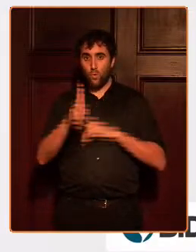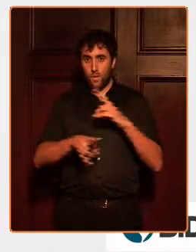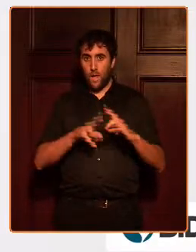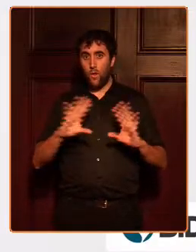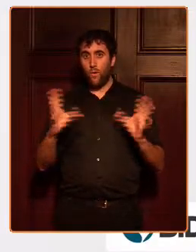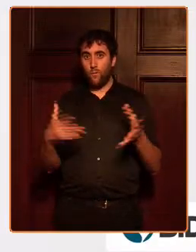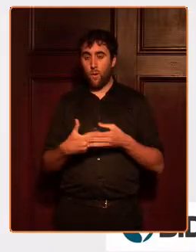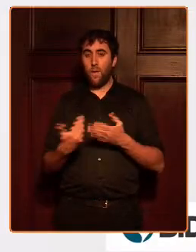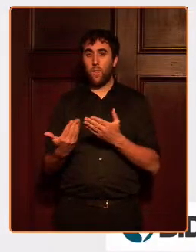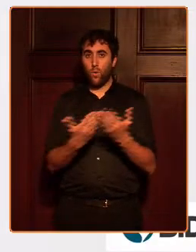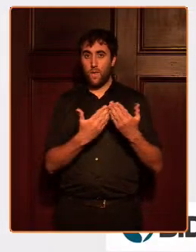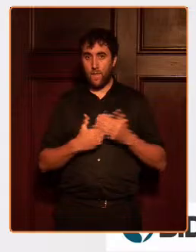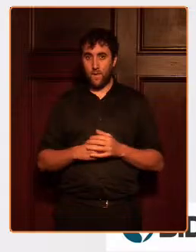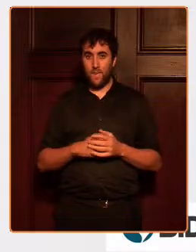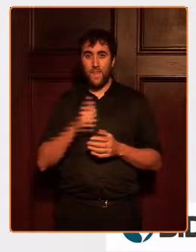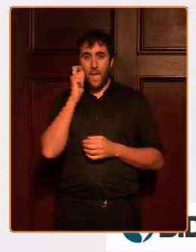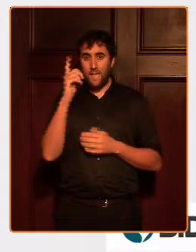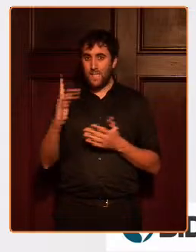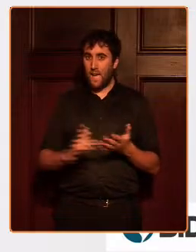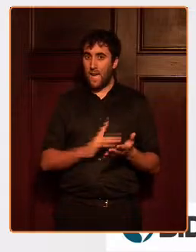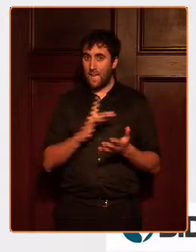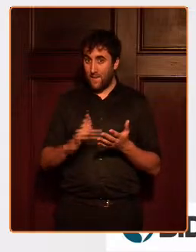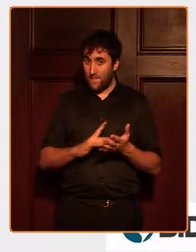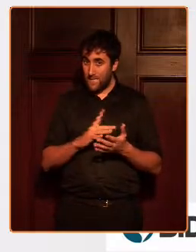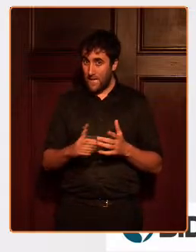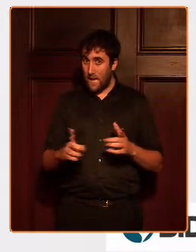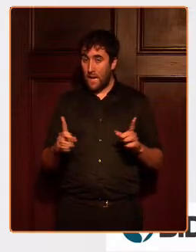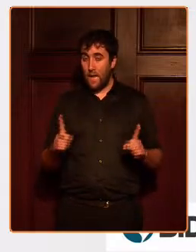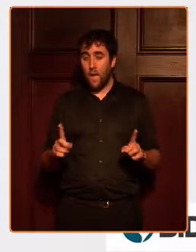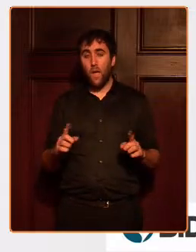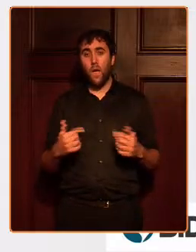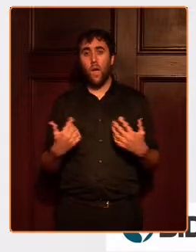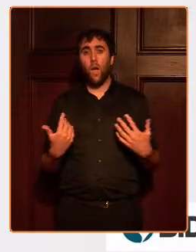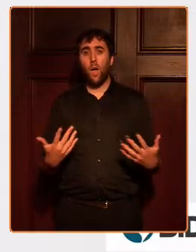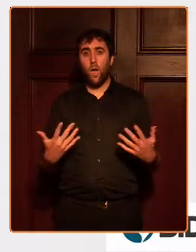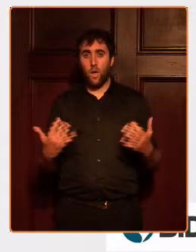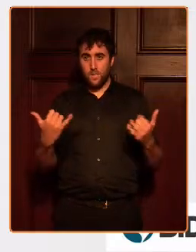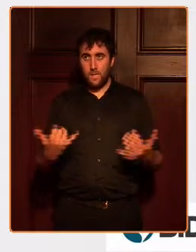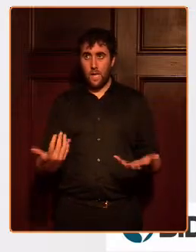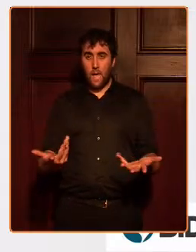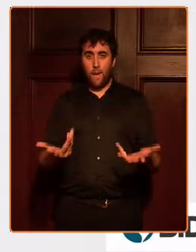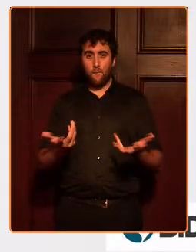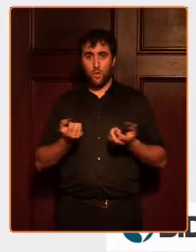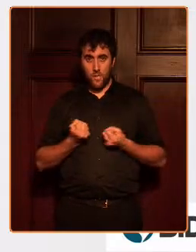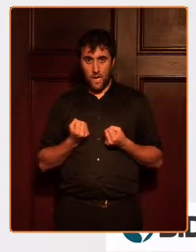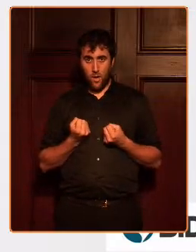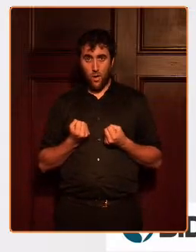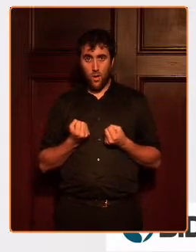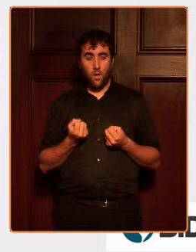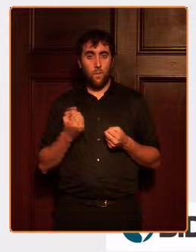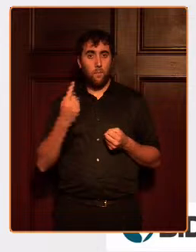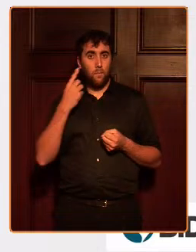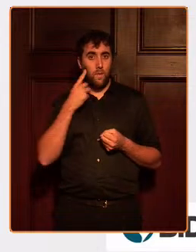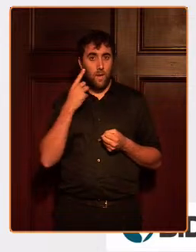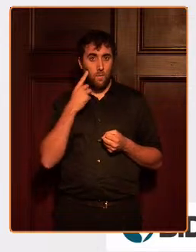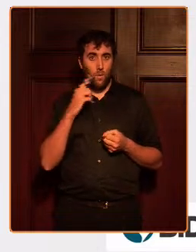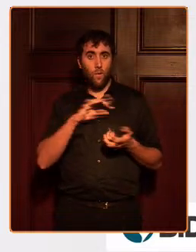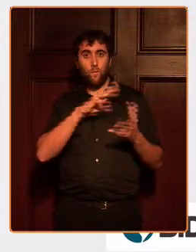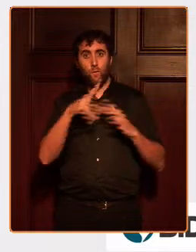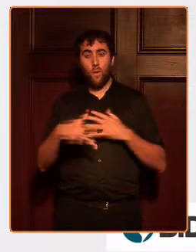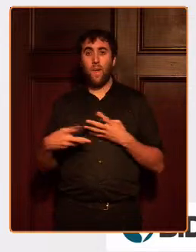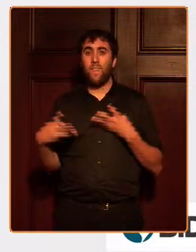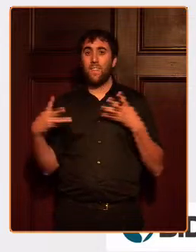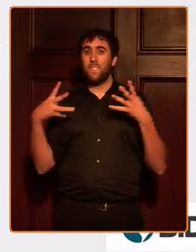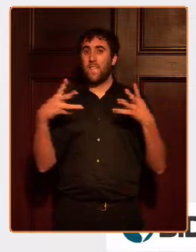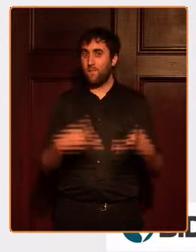los estudiantes. La inteligencia artificial puede ayudarnos a responder a esos desafíos